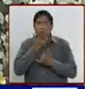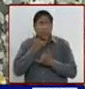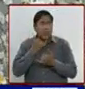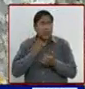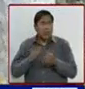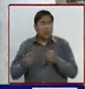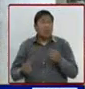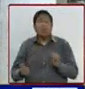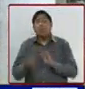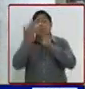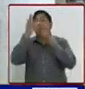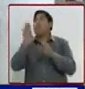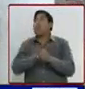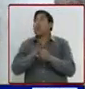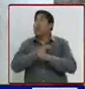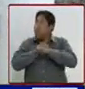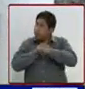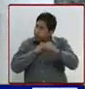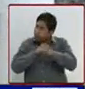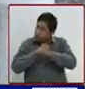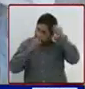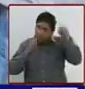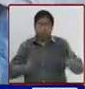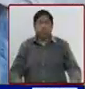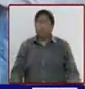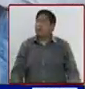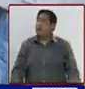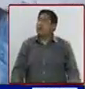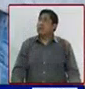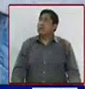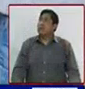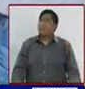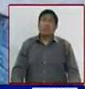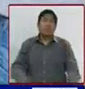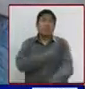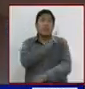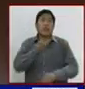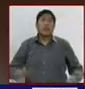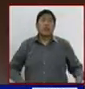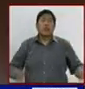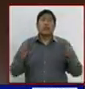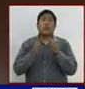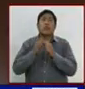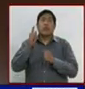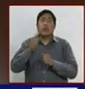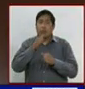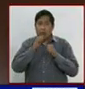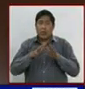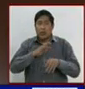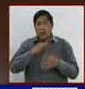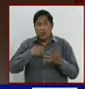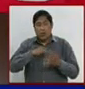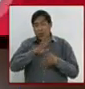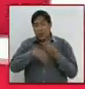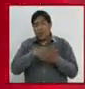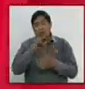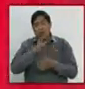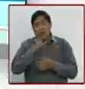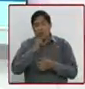hasta el Ministerio Público. Eres de gracia, el Señor es contigo, bendita tú eres entre todas